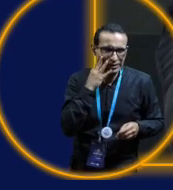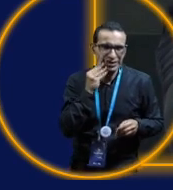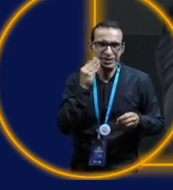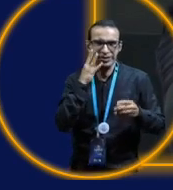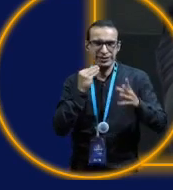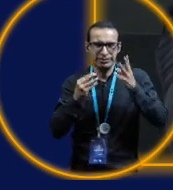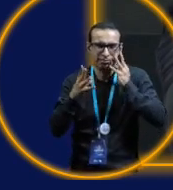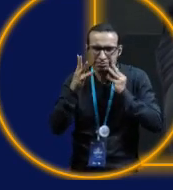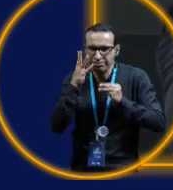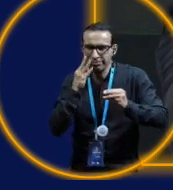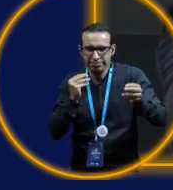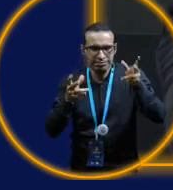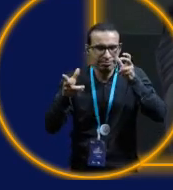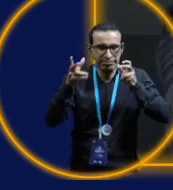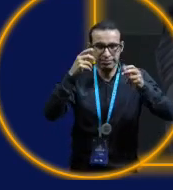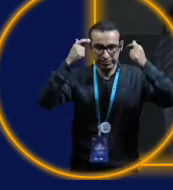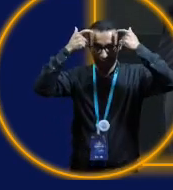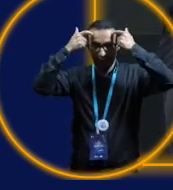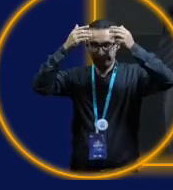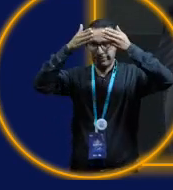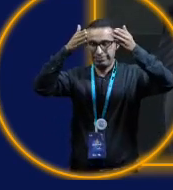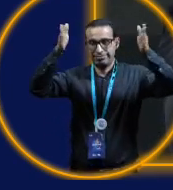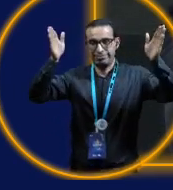mantener una mente